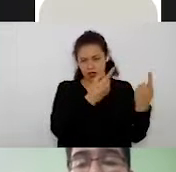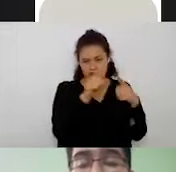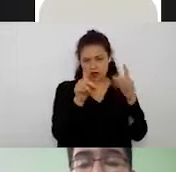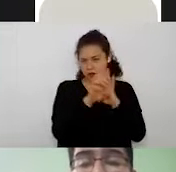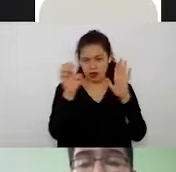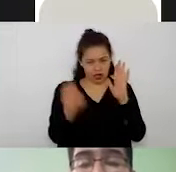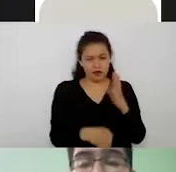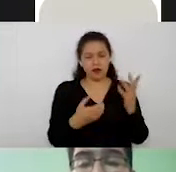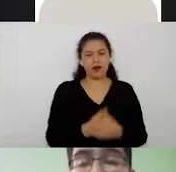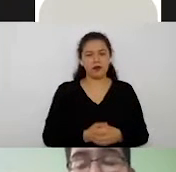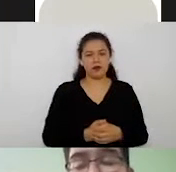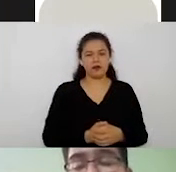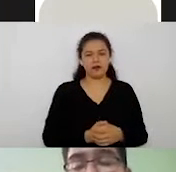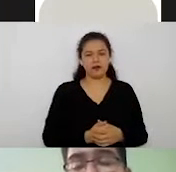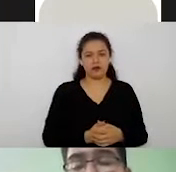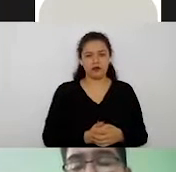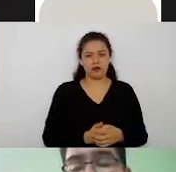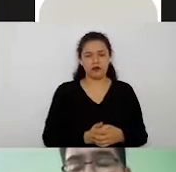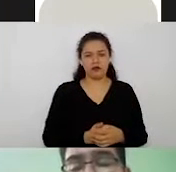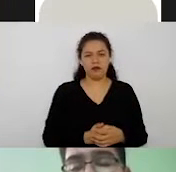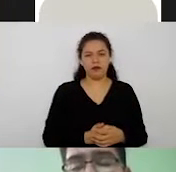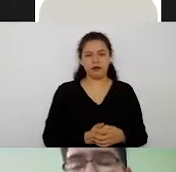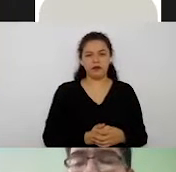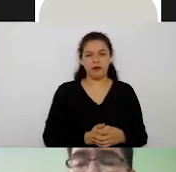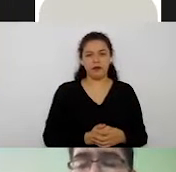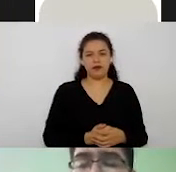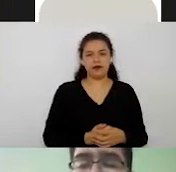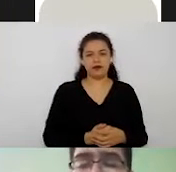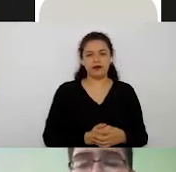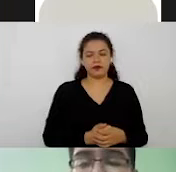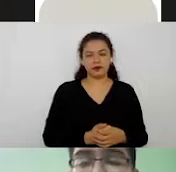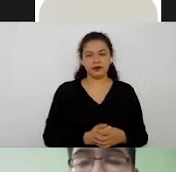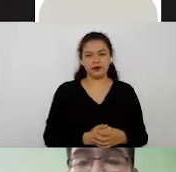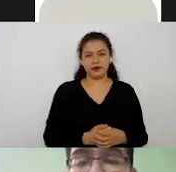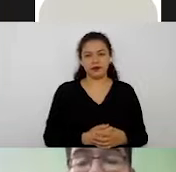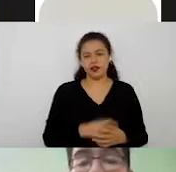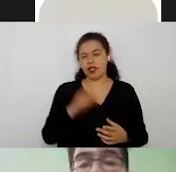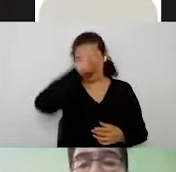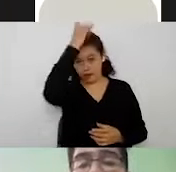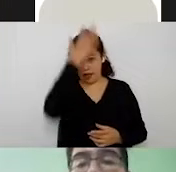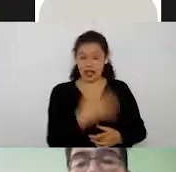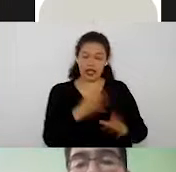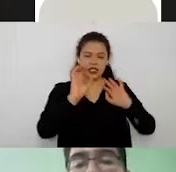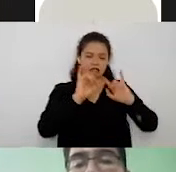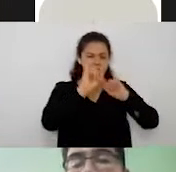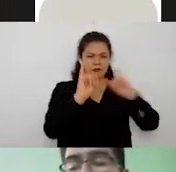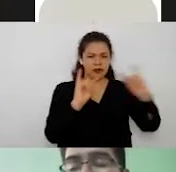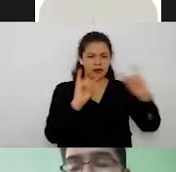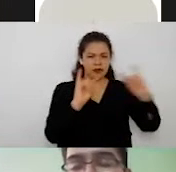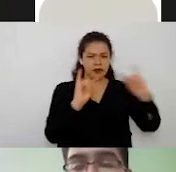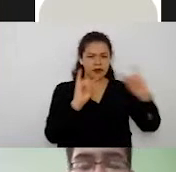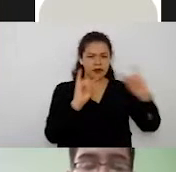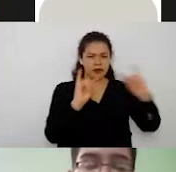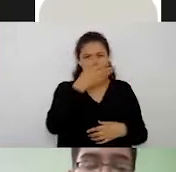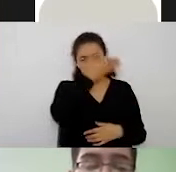las señalizaciones. Y hay unas señalizaciones que solo tienen representaciones gráficas de lo que tenemos que hacer. No sé si